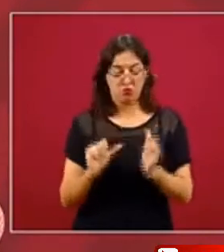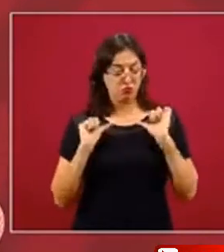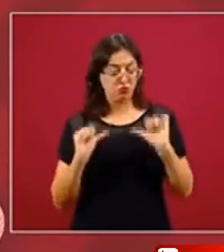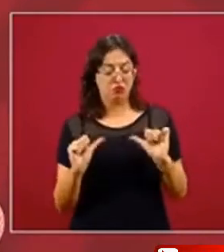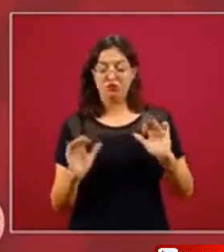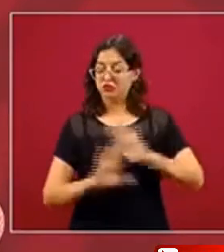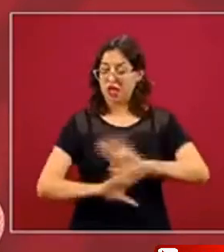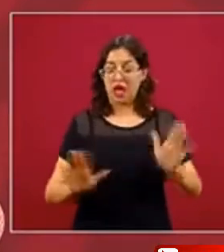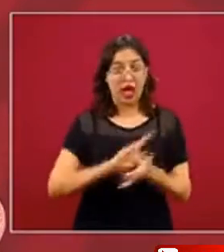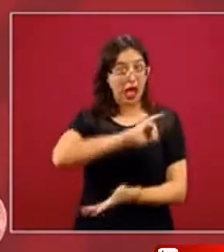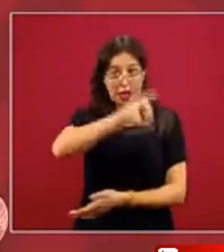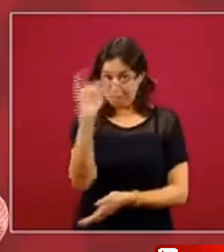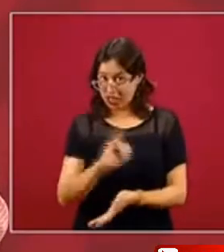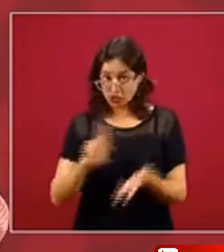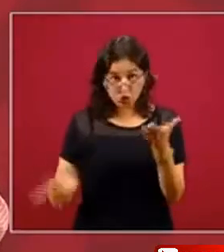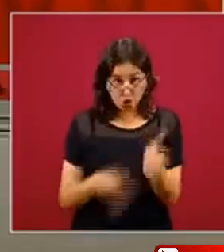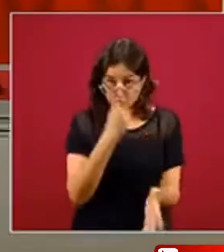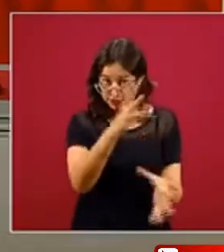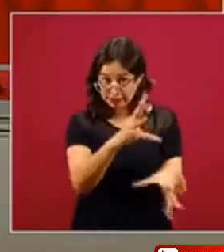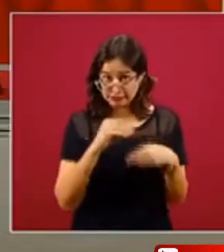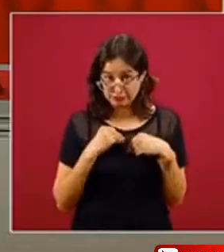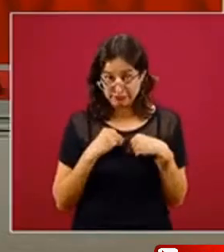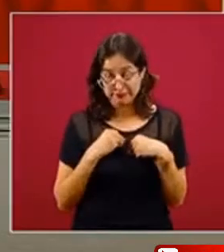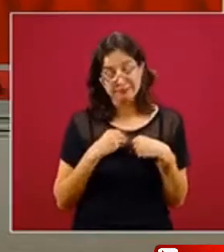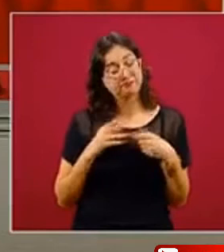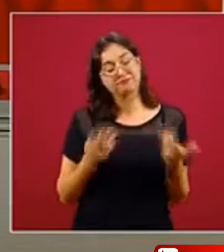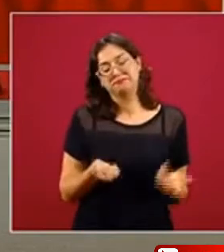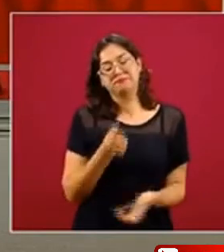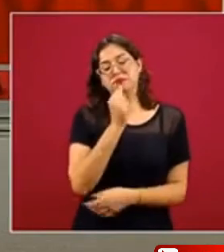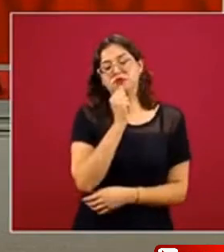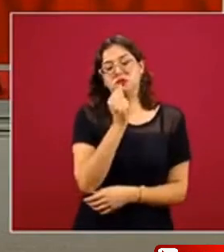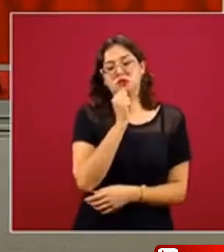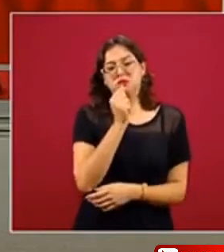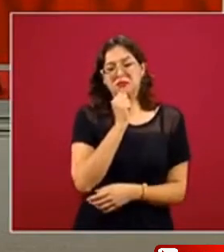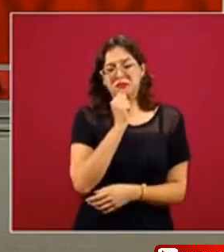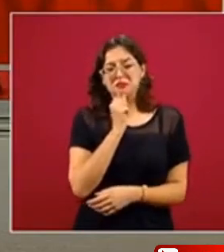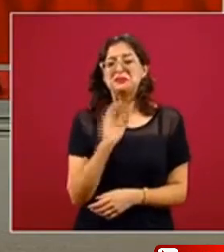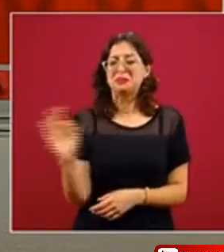permanente. Se piensa en su mayoría que es